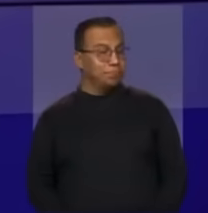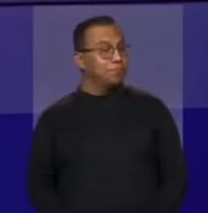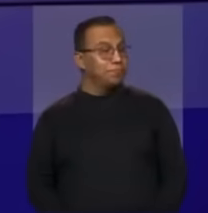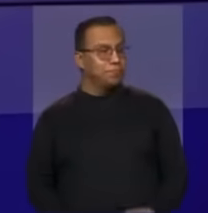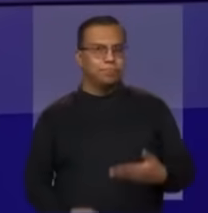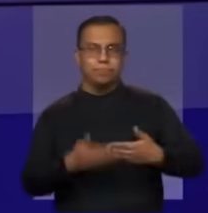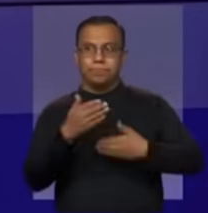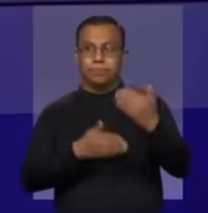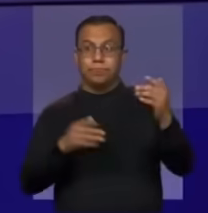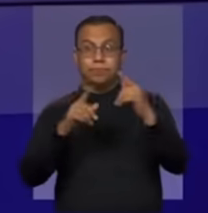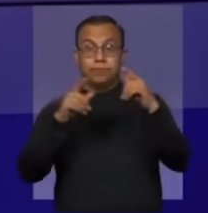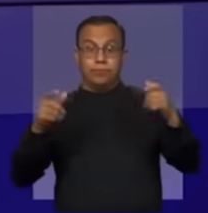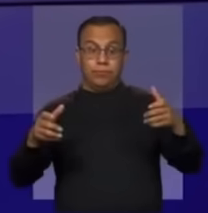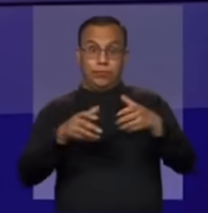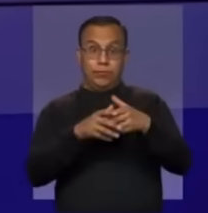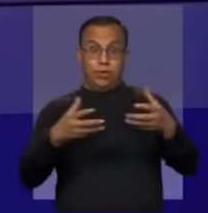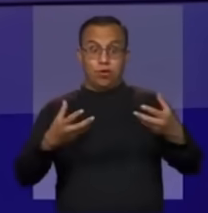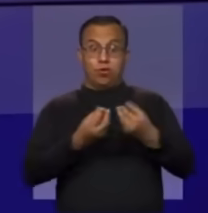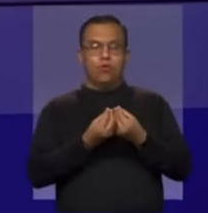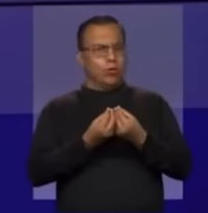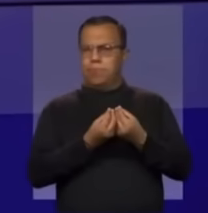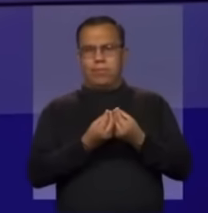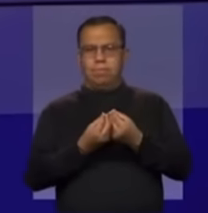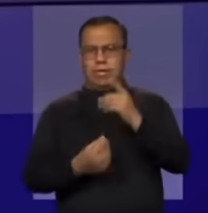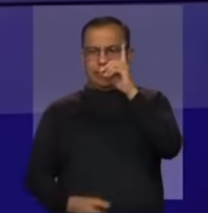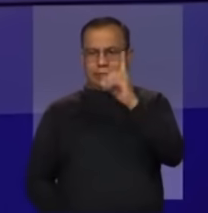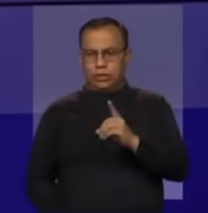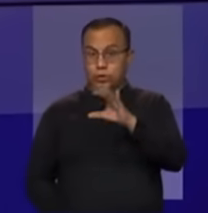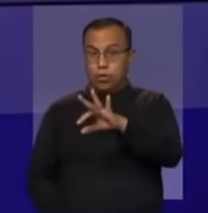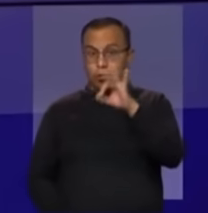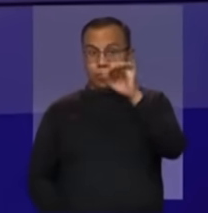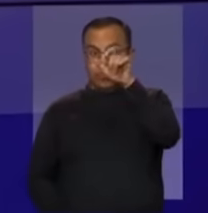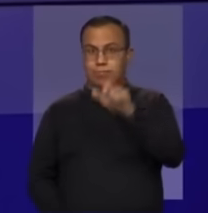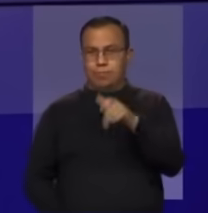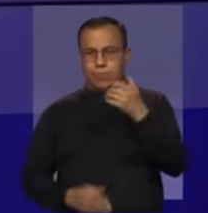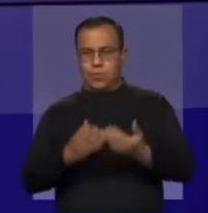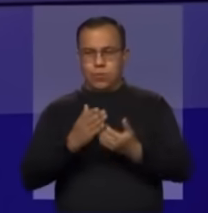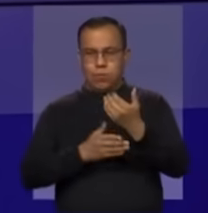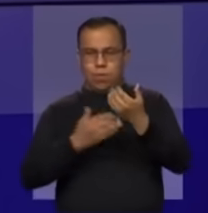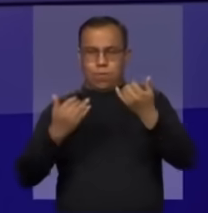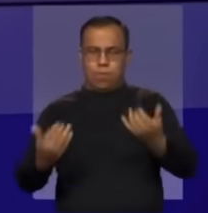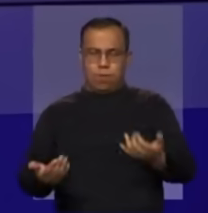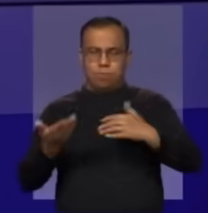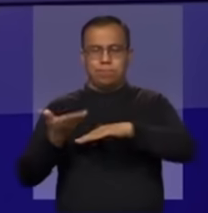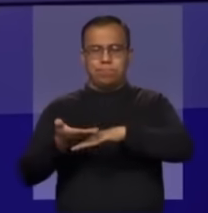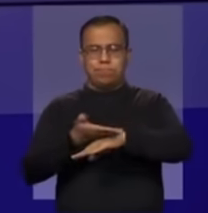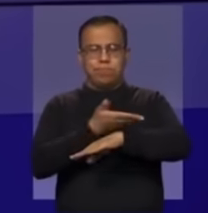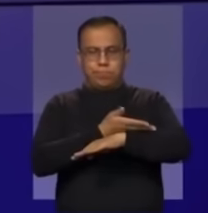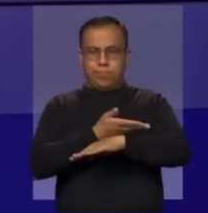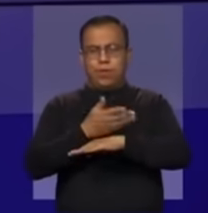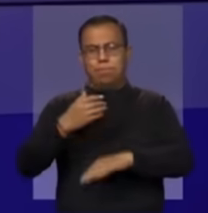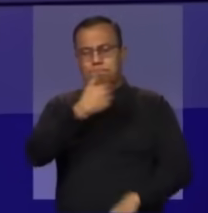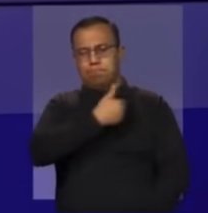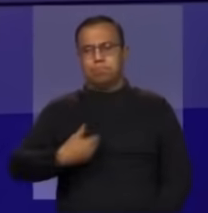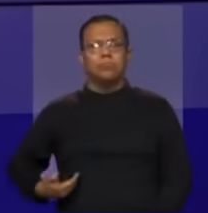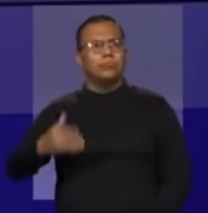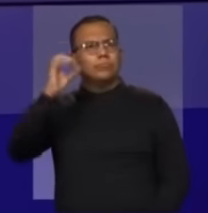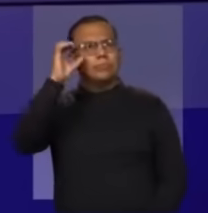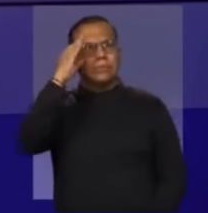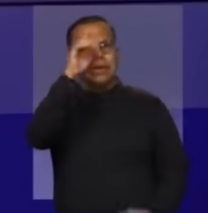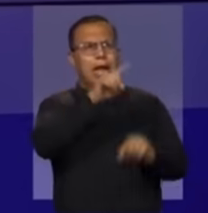Iniciamos. Después de que la Corte Suprema de Justicia no eligiera nueva fiscal por parte de la terna presentada por el presidente Gustavo Petro,